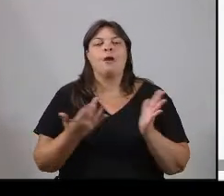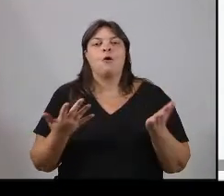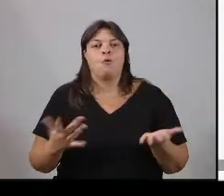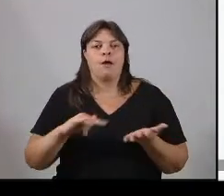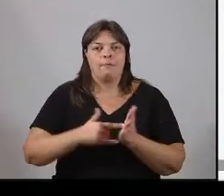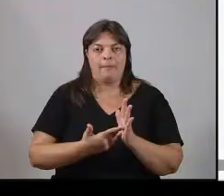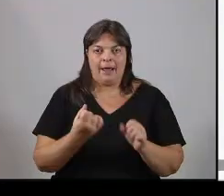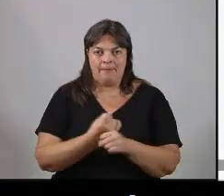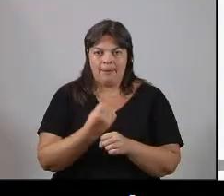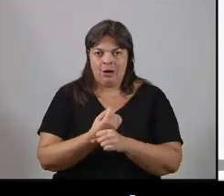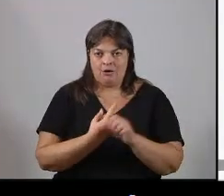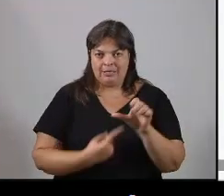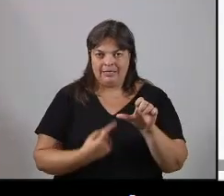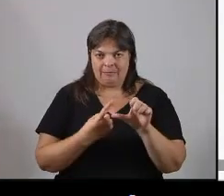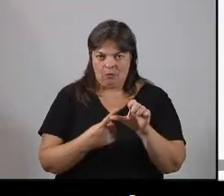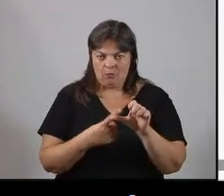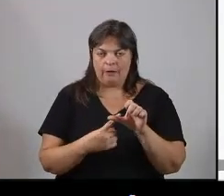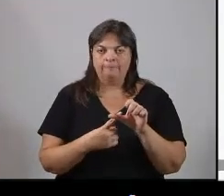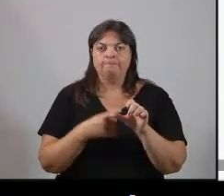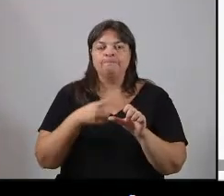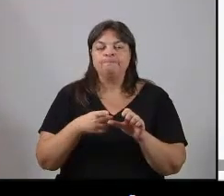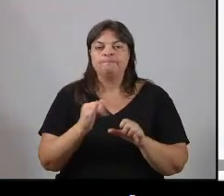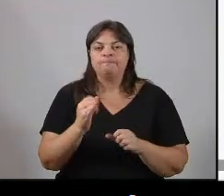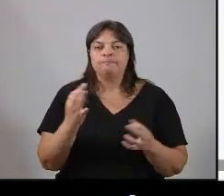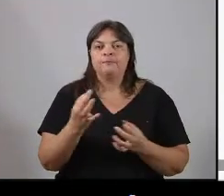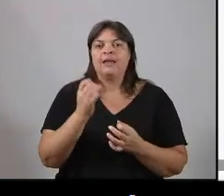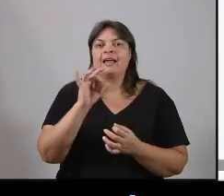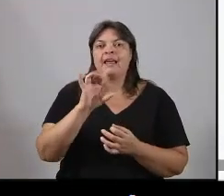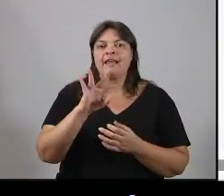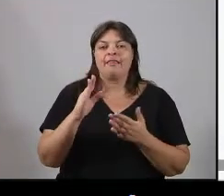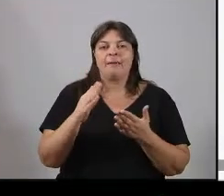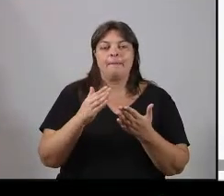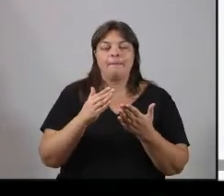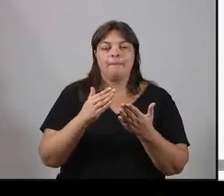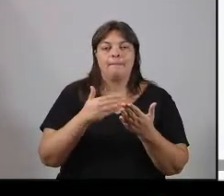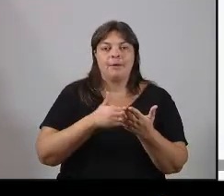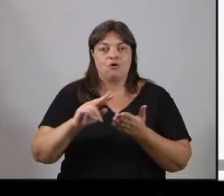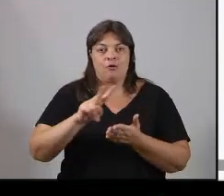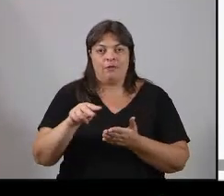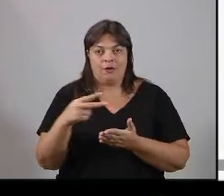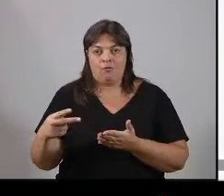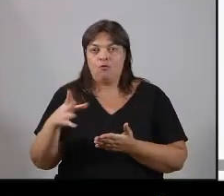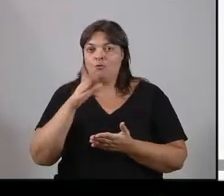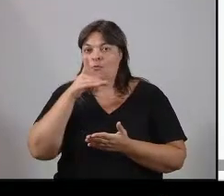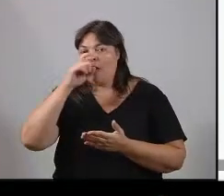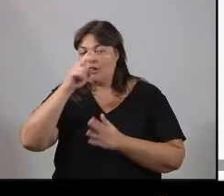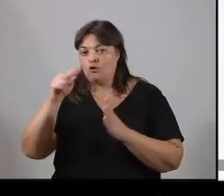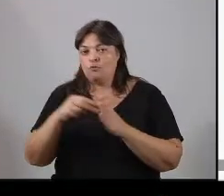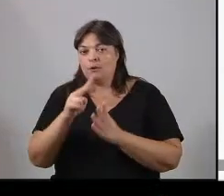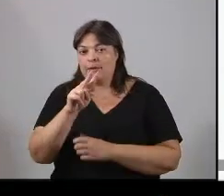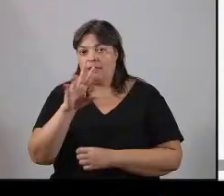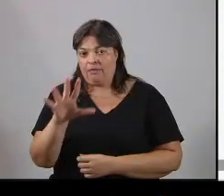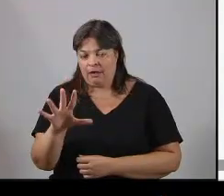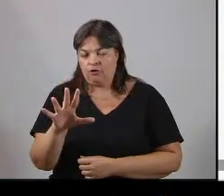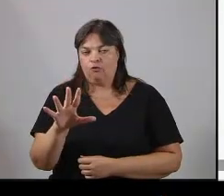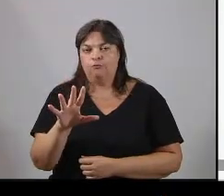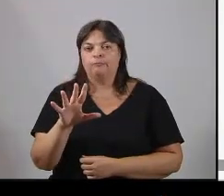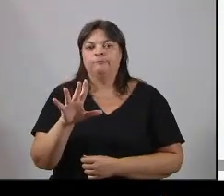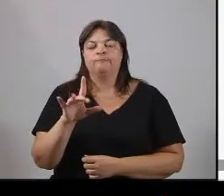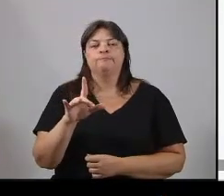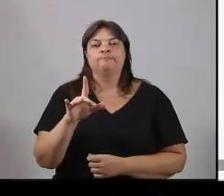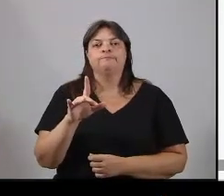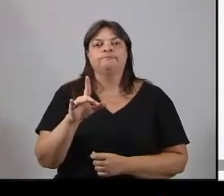Empleo de Extremadura, que dispone de 15 millones de euros para el año 2025. Después de